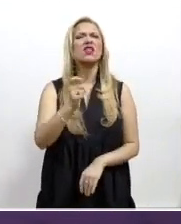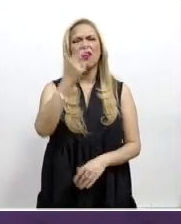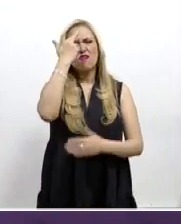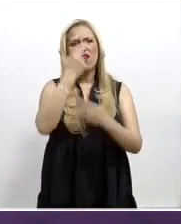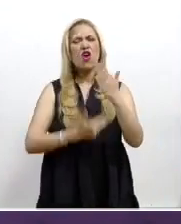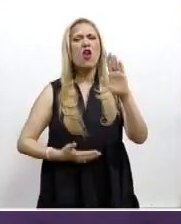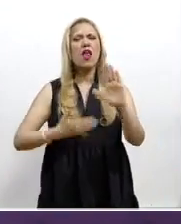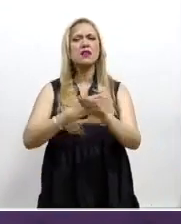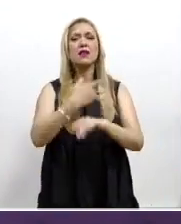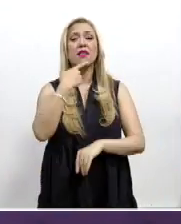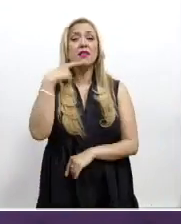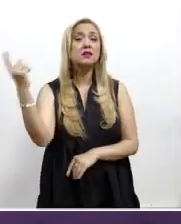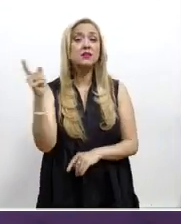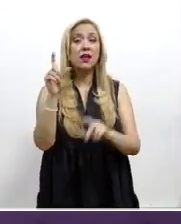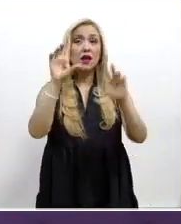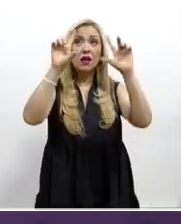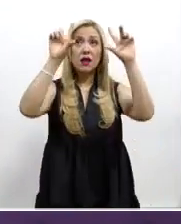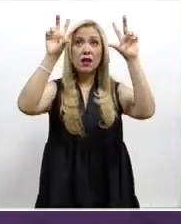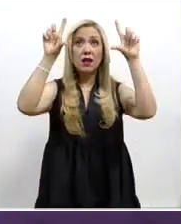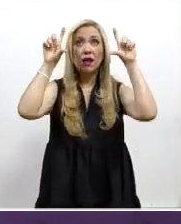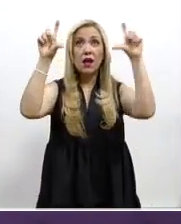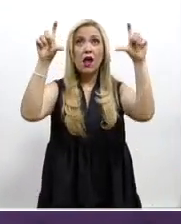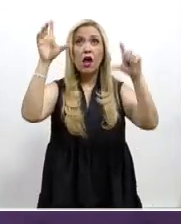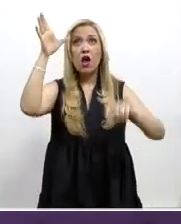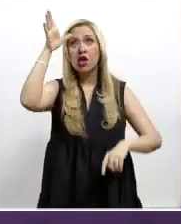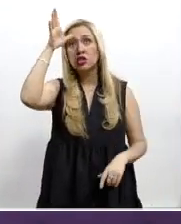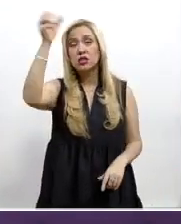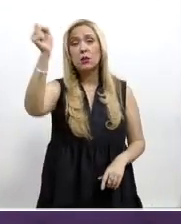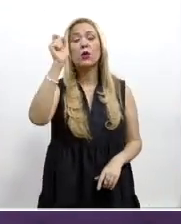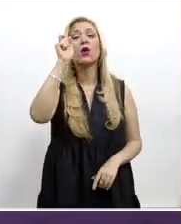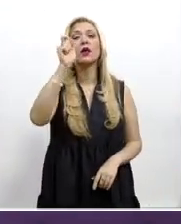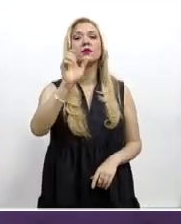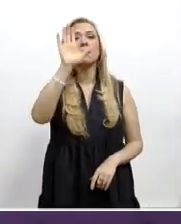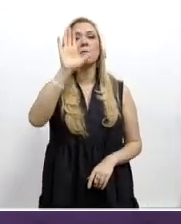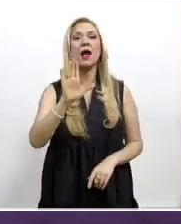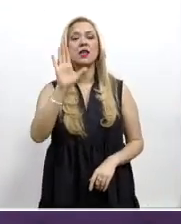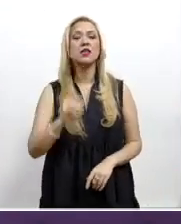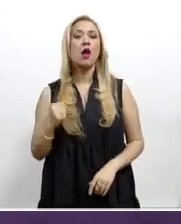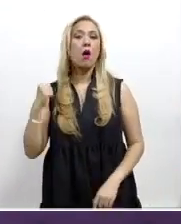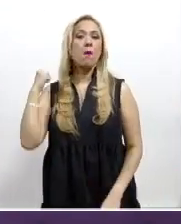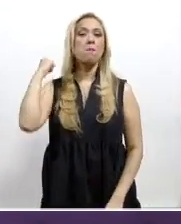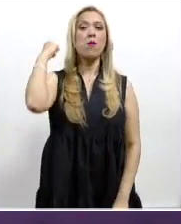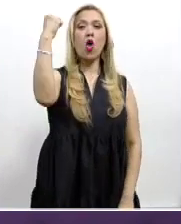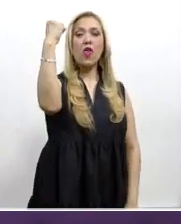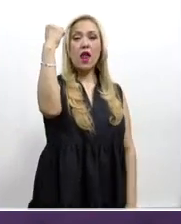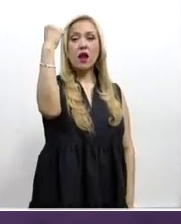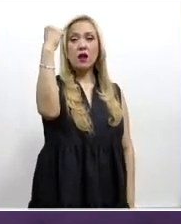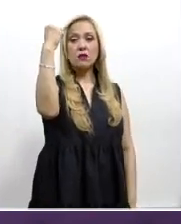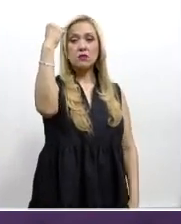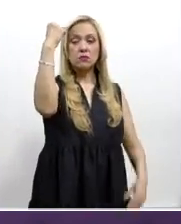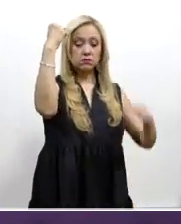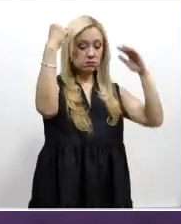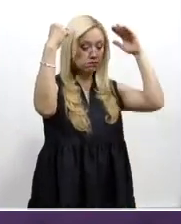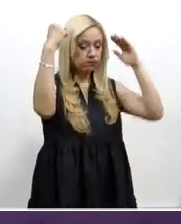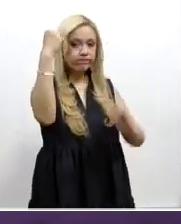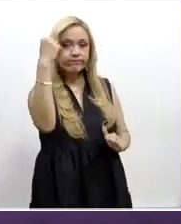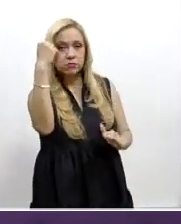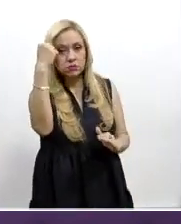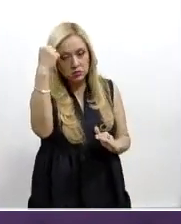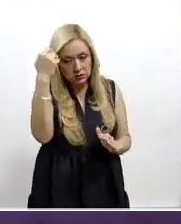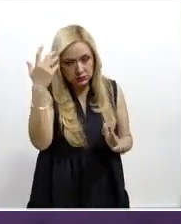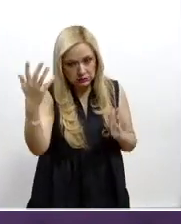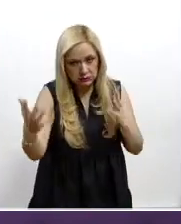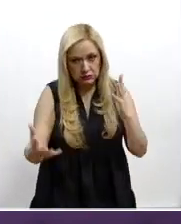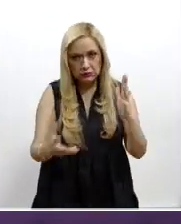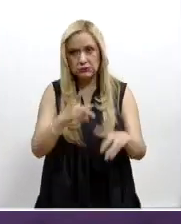la describe como el uso deliberado de la fuerza física o el poder. Y el poder es la clave para definir la normalidad y la